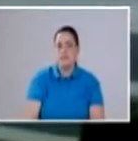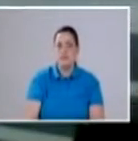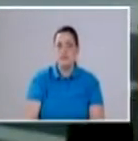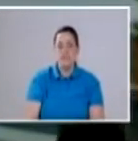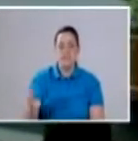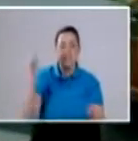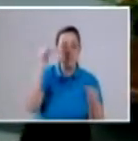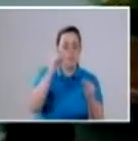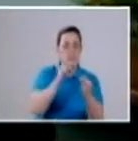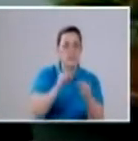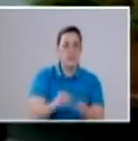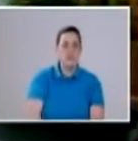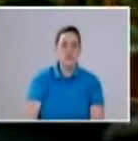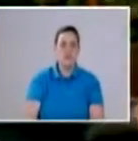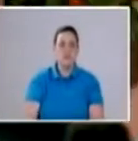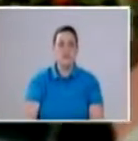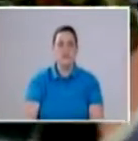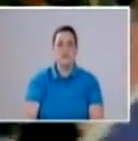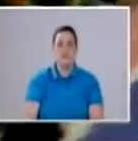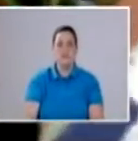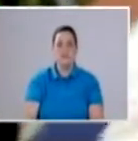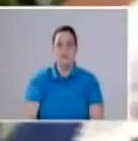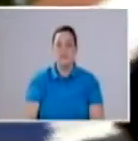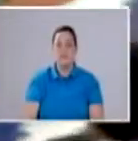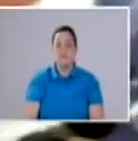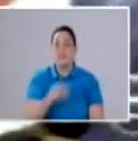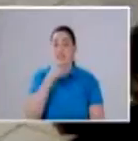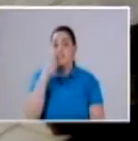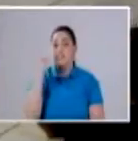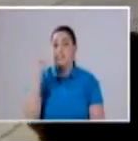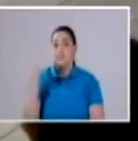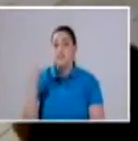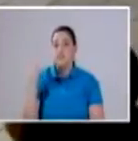ridículo que el hombre pueda hacer, Dios lo usa.